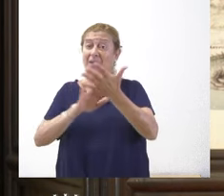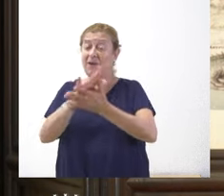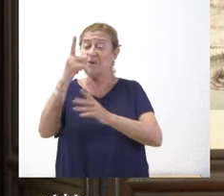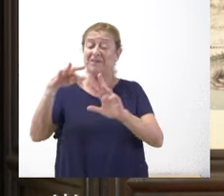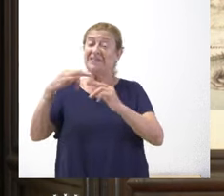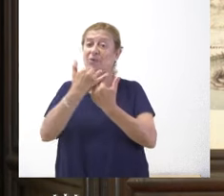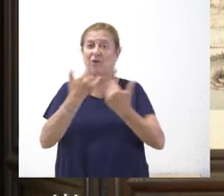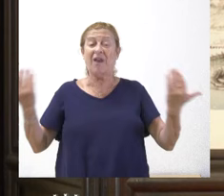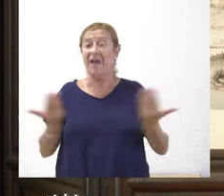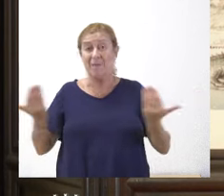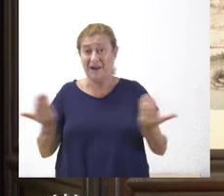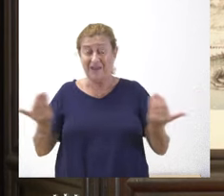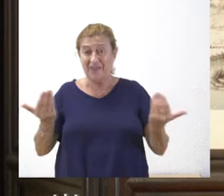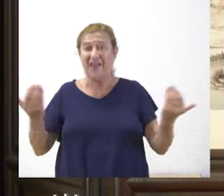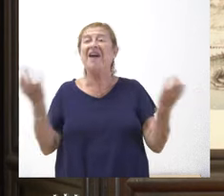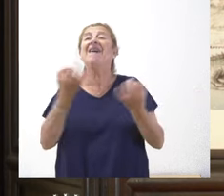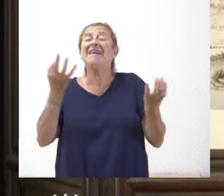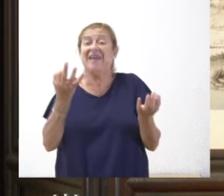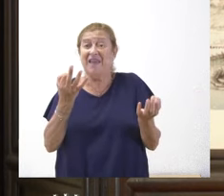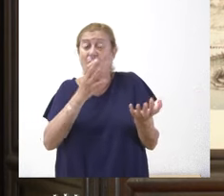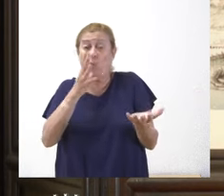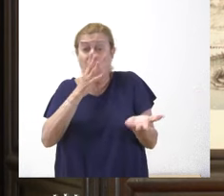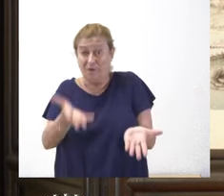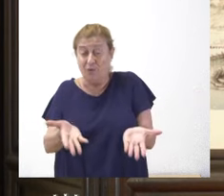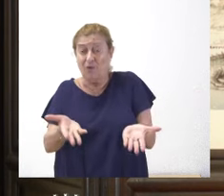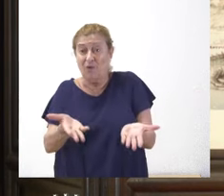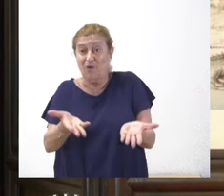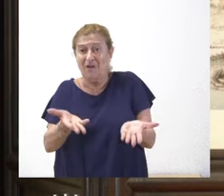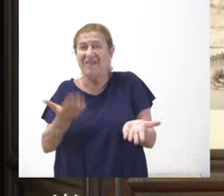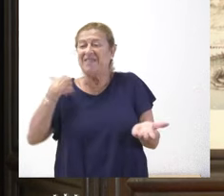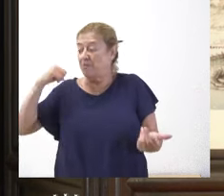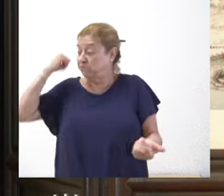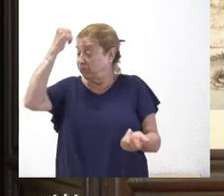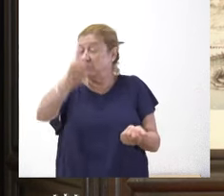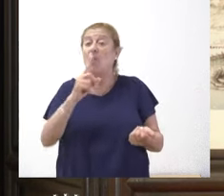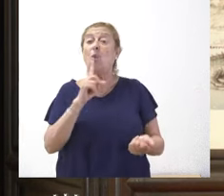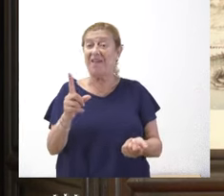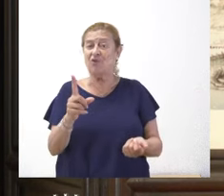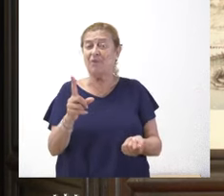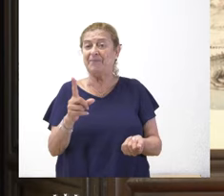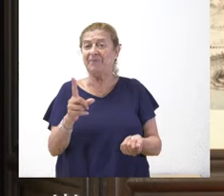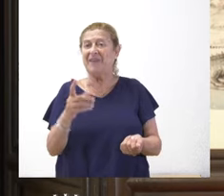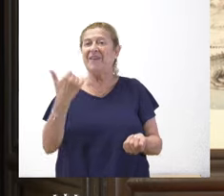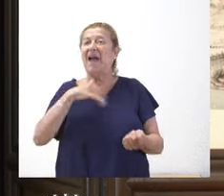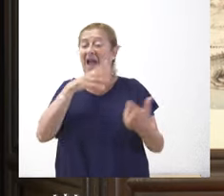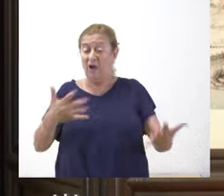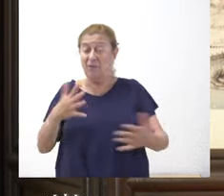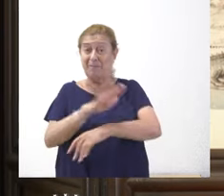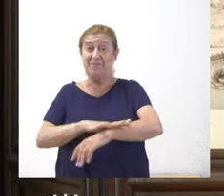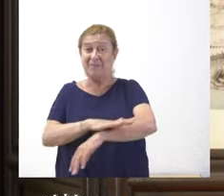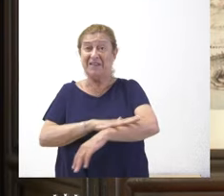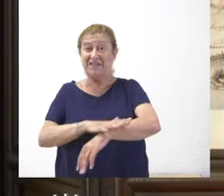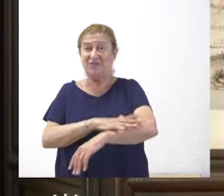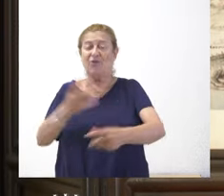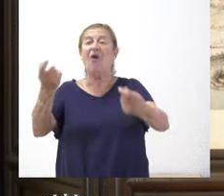de emergencia qué es lo que ha ocurrido desde hace un año que el actual ministro nos